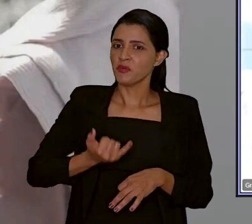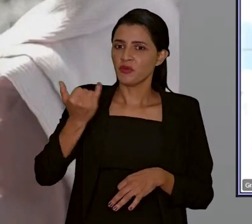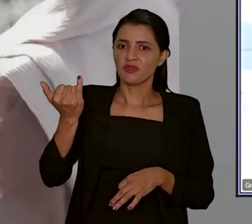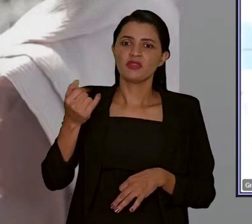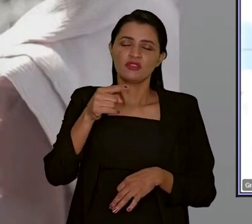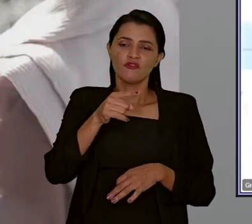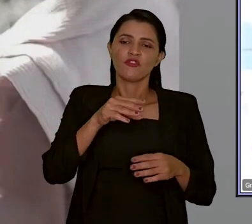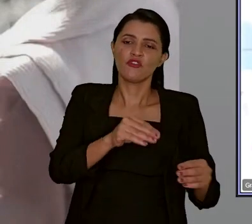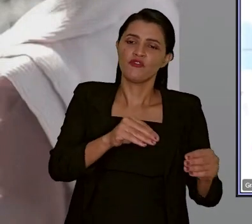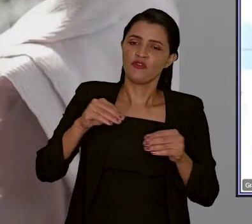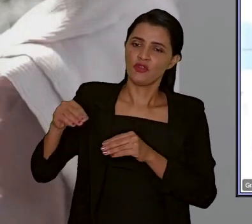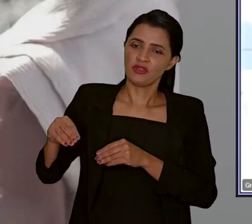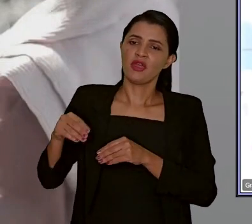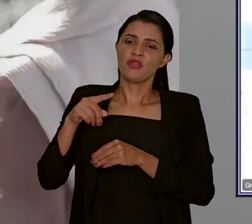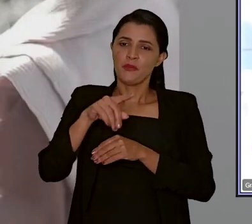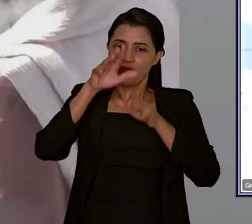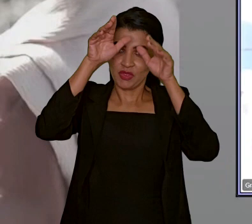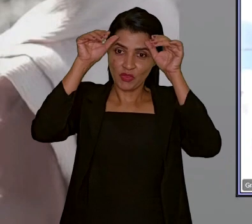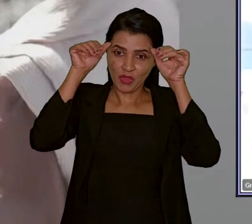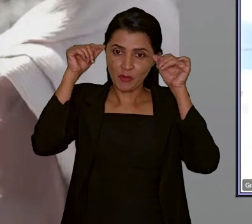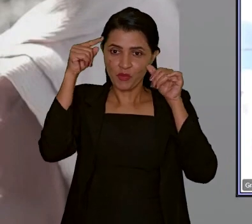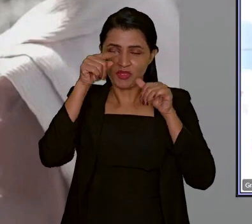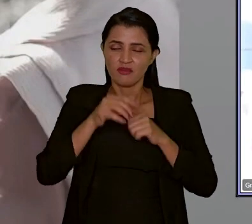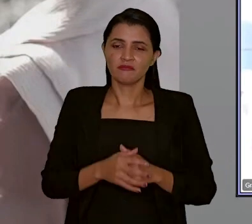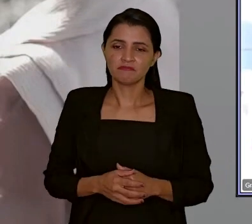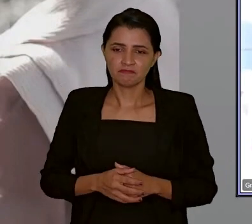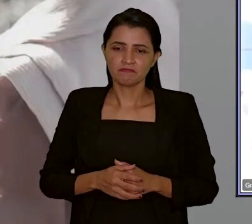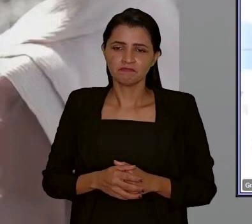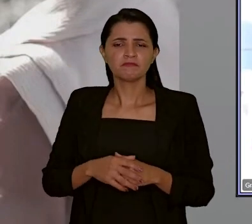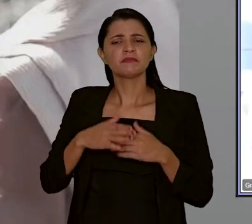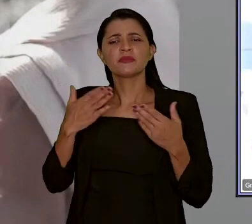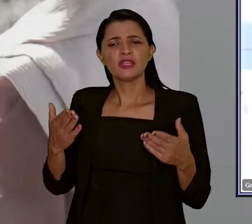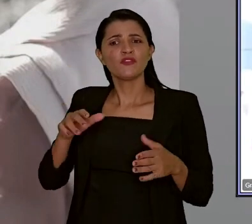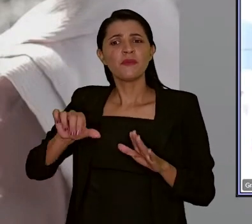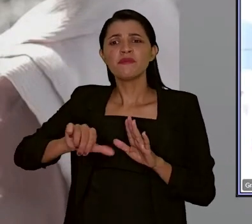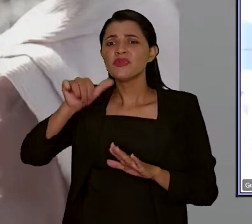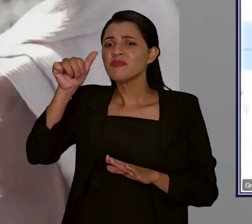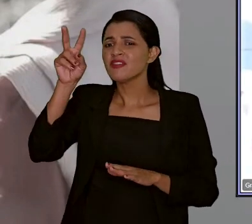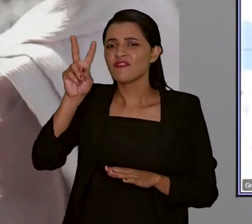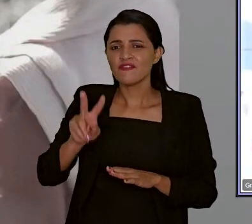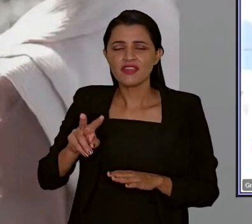revocada por los tribunales superiores. Ese fue mi primer